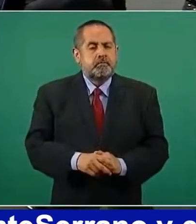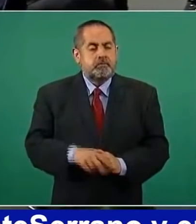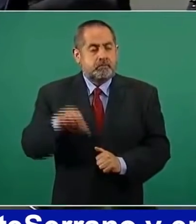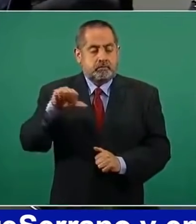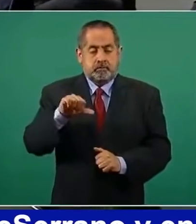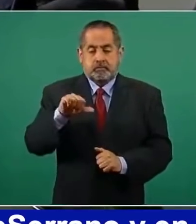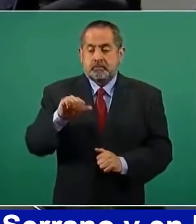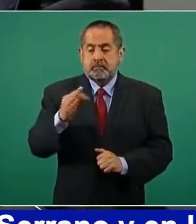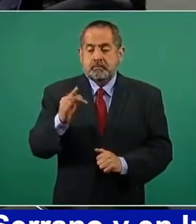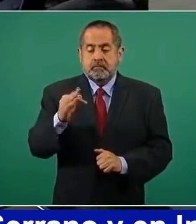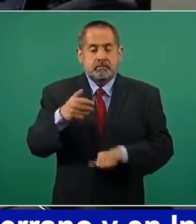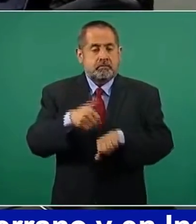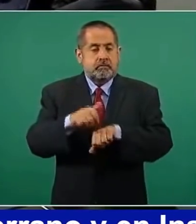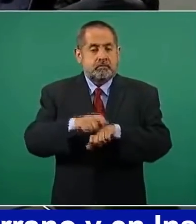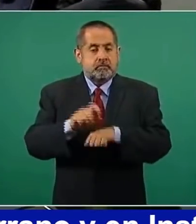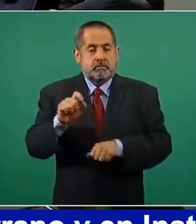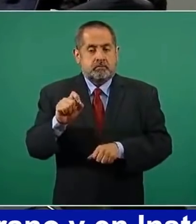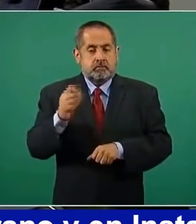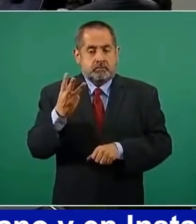23 de febrero,